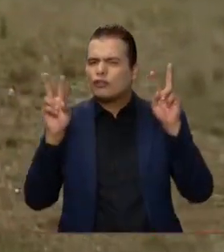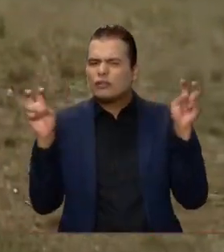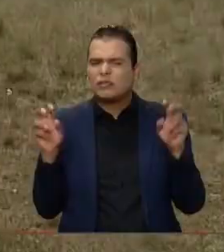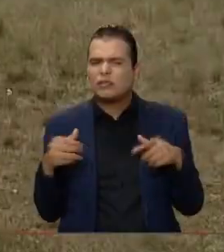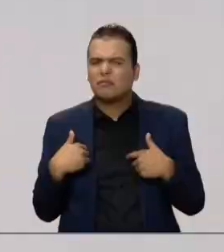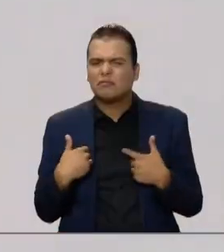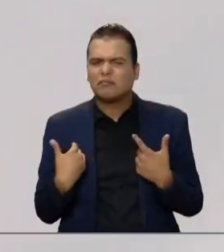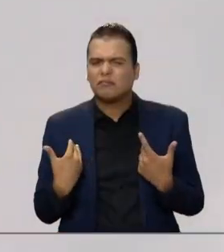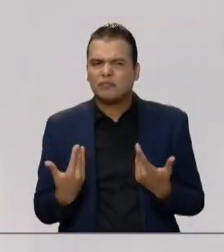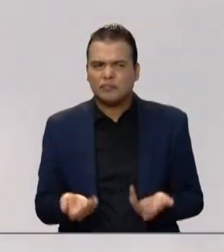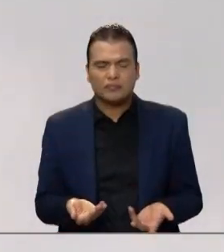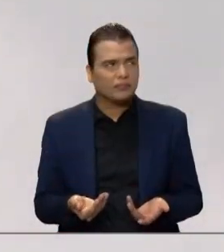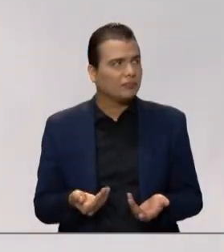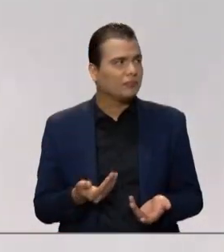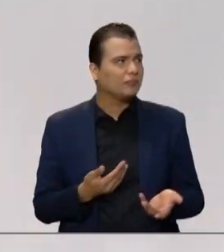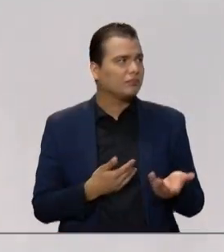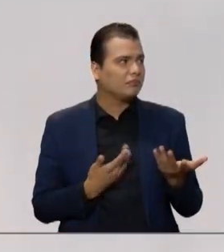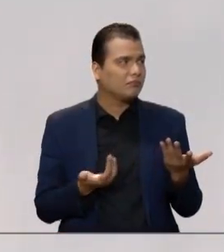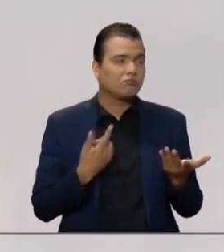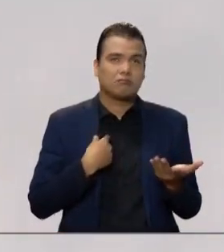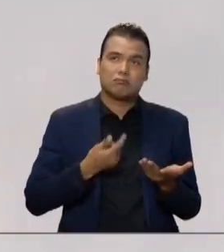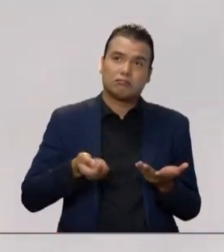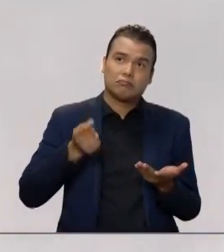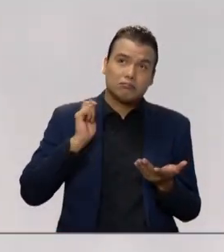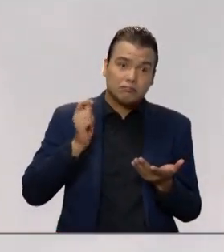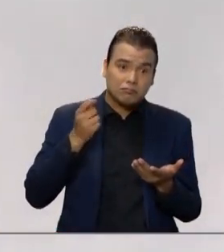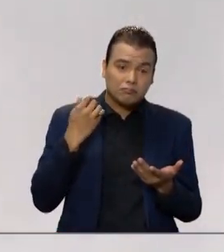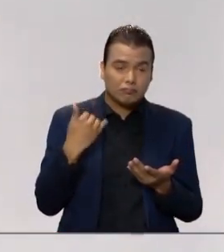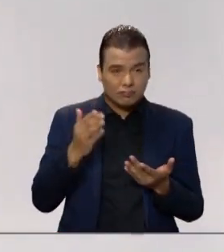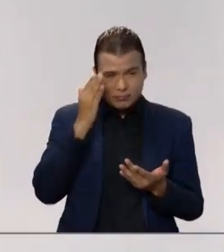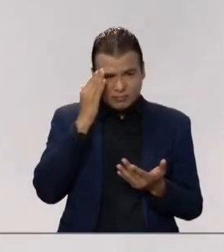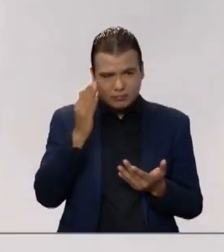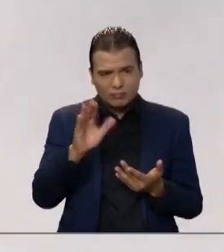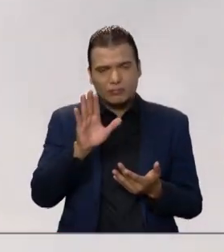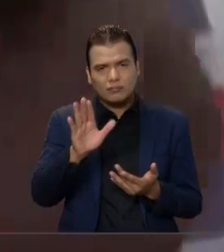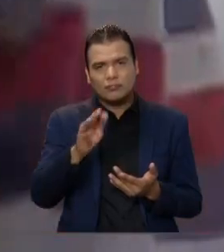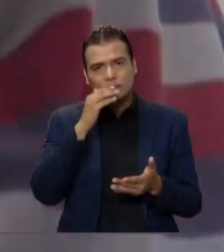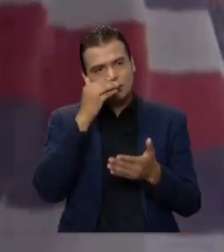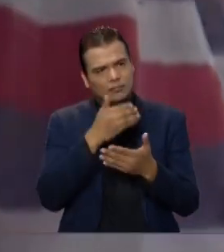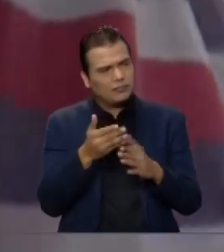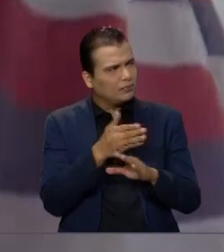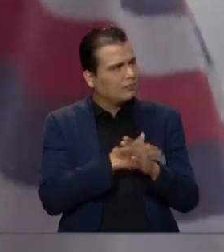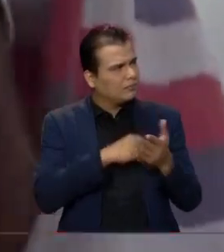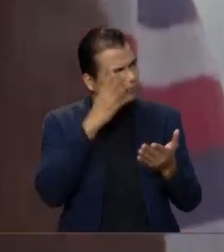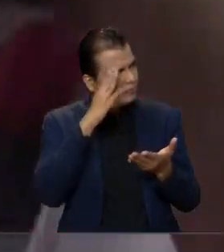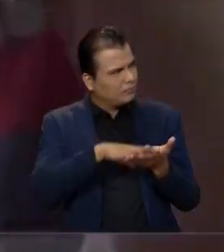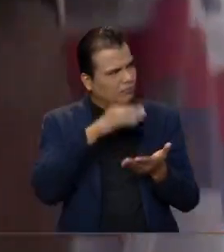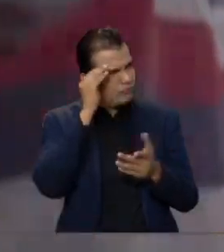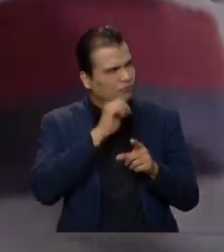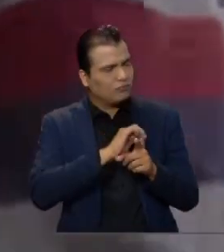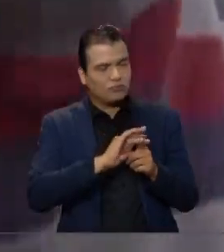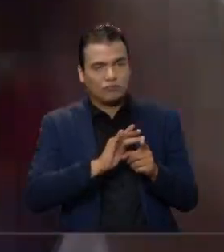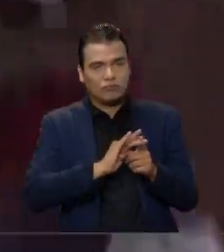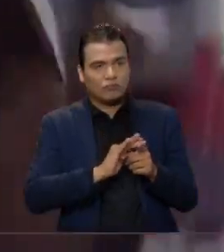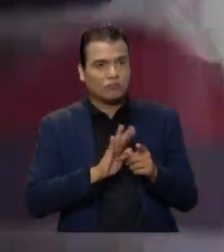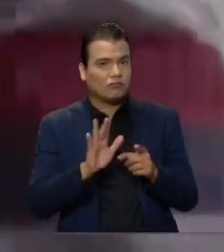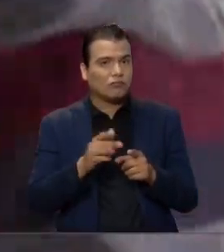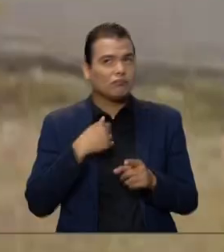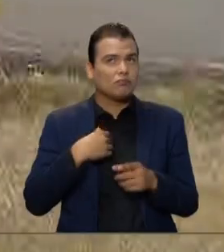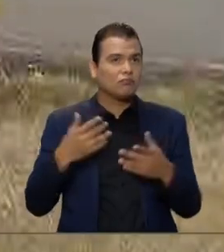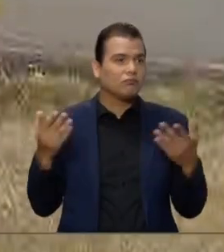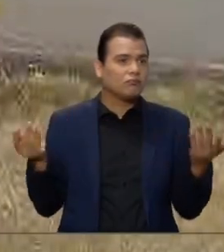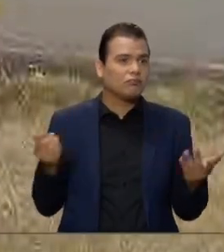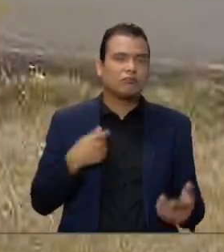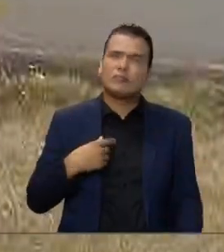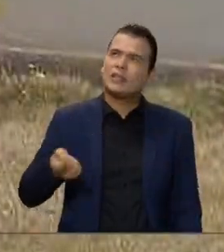en el ejercicio de elevar cometas. Si usted recuerda, porque es una actividad de la infancia que todos evocamos, las cometas solo se elevan con el